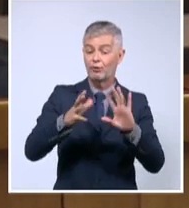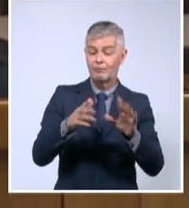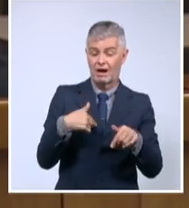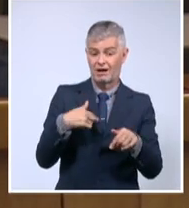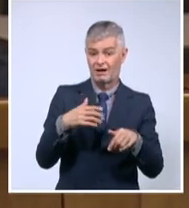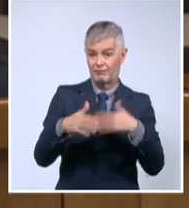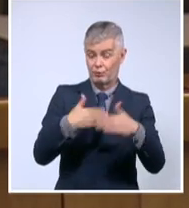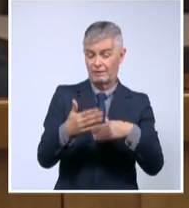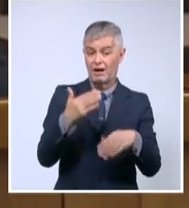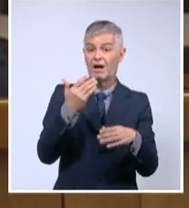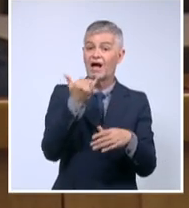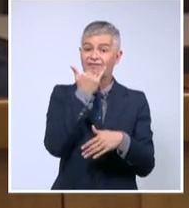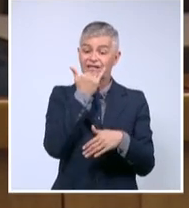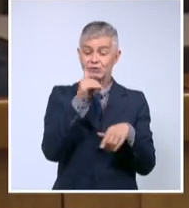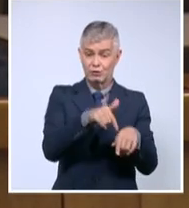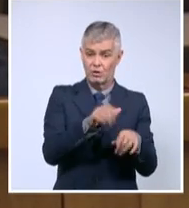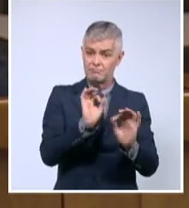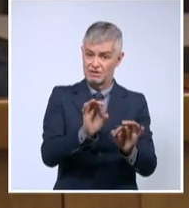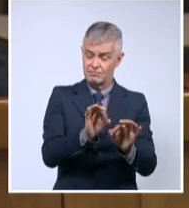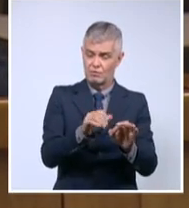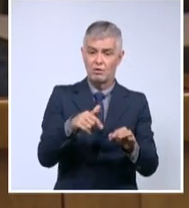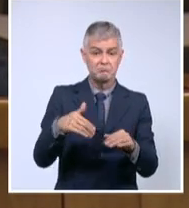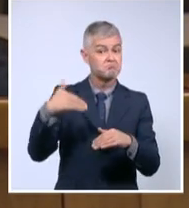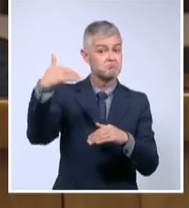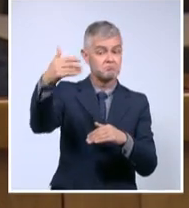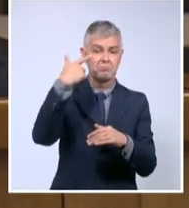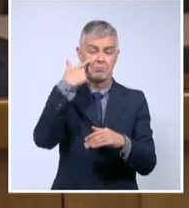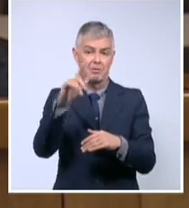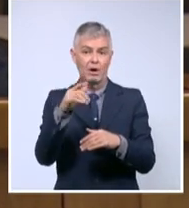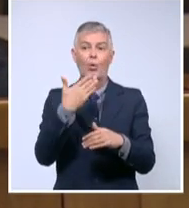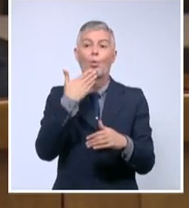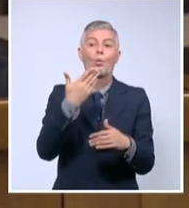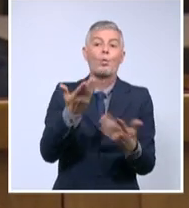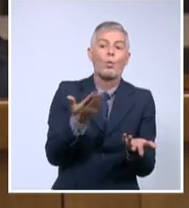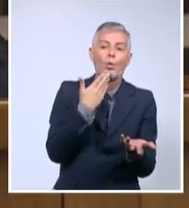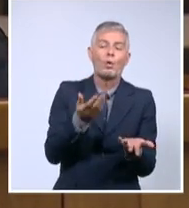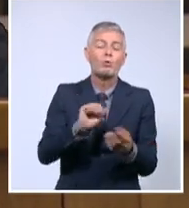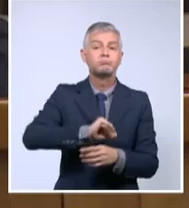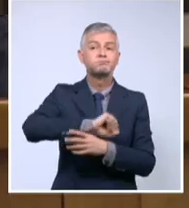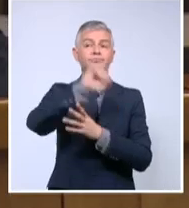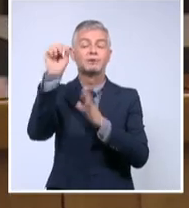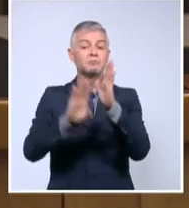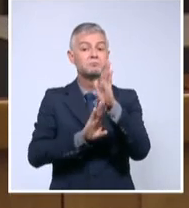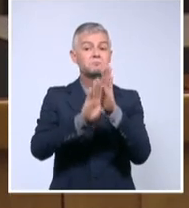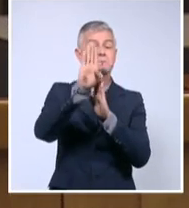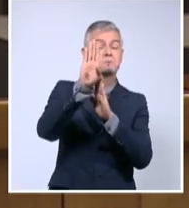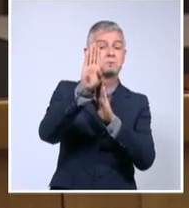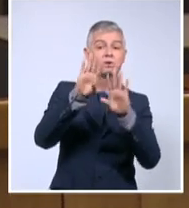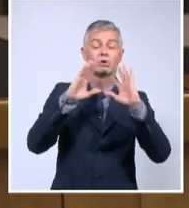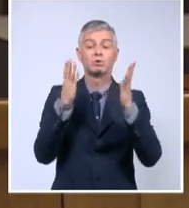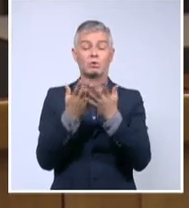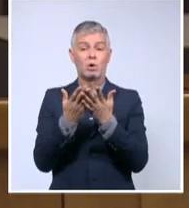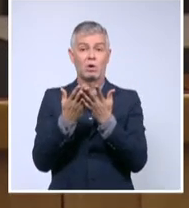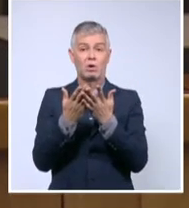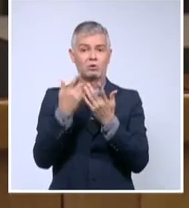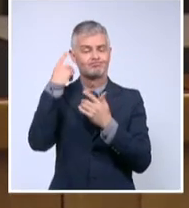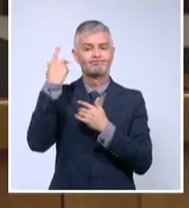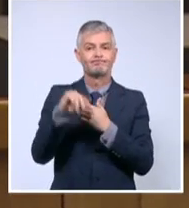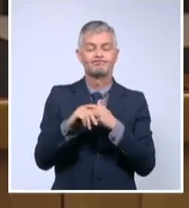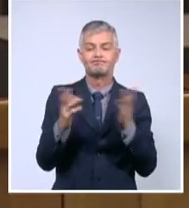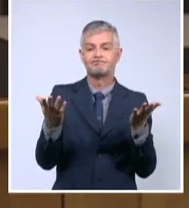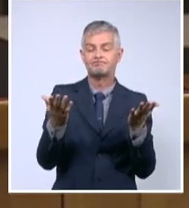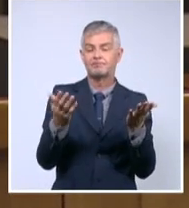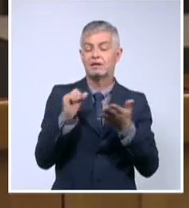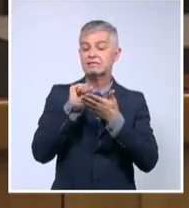con grandes interrogantes sobre cuándo y cómo se recuperará la producción manufacturera general y la prestación de servicios en los grandes centros